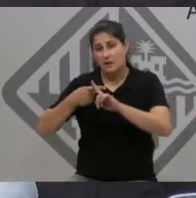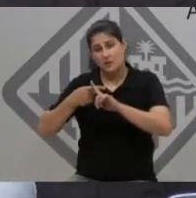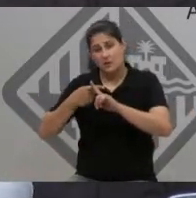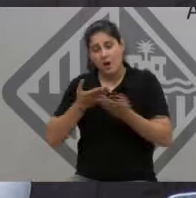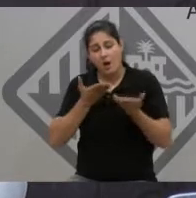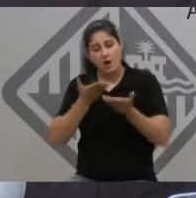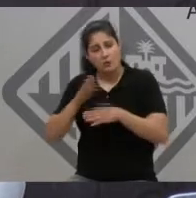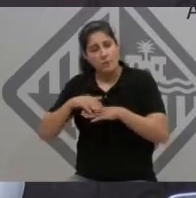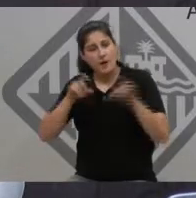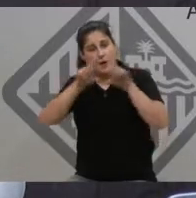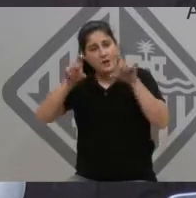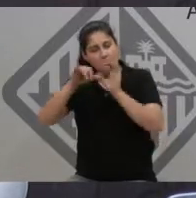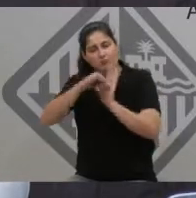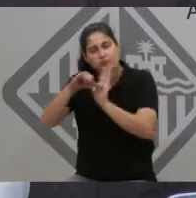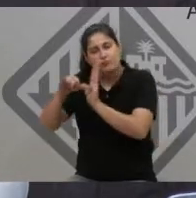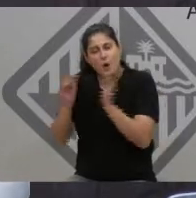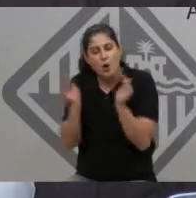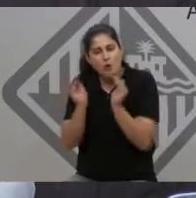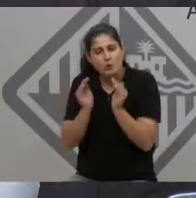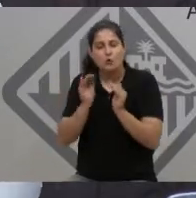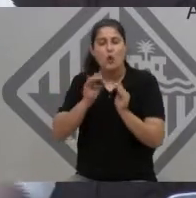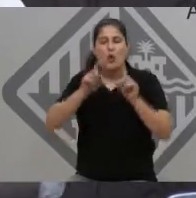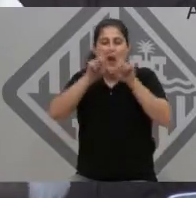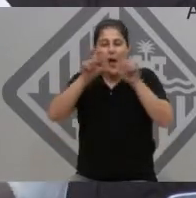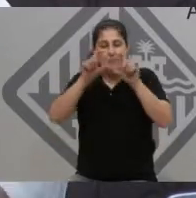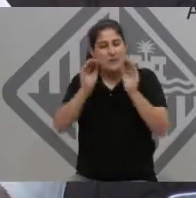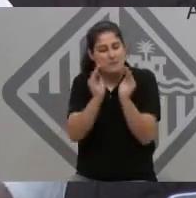de proximidad, especialmente a los establecimientos emblemáticos.